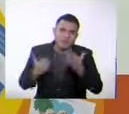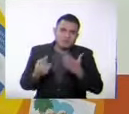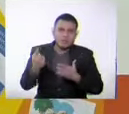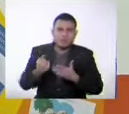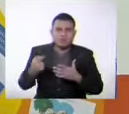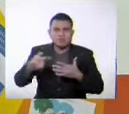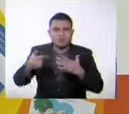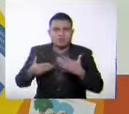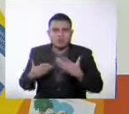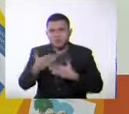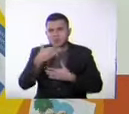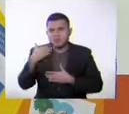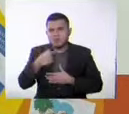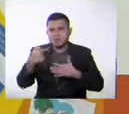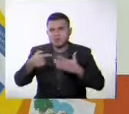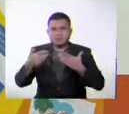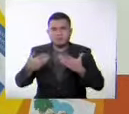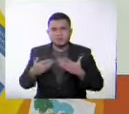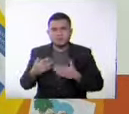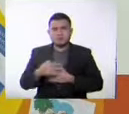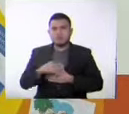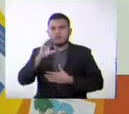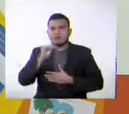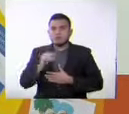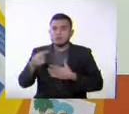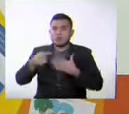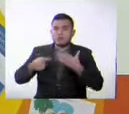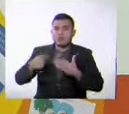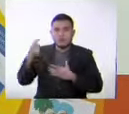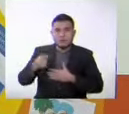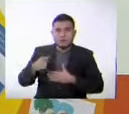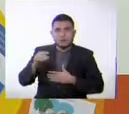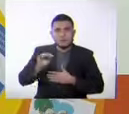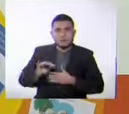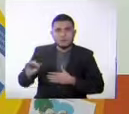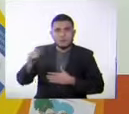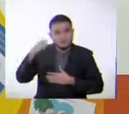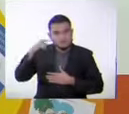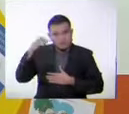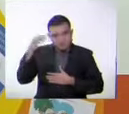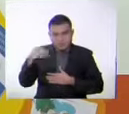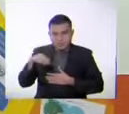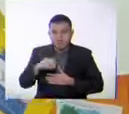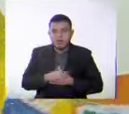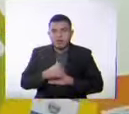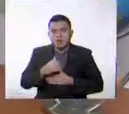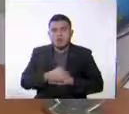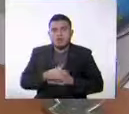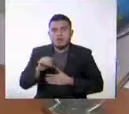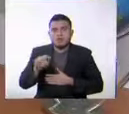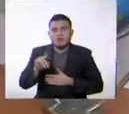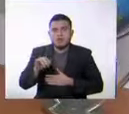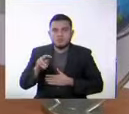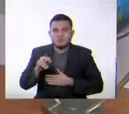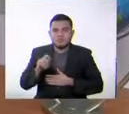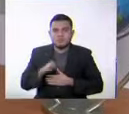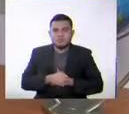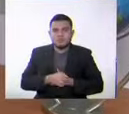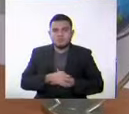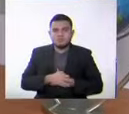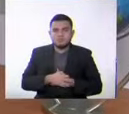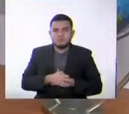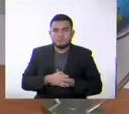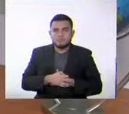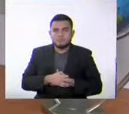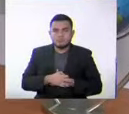deberes? Aquí estamos ahora hablando de los deberes de los niños, niñas y adolescentes también. Muy bien. Ahora la giramos. Vamos a ver